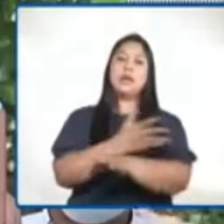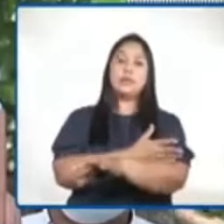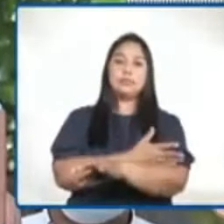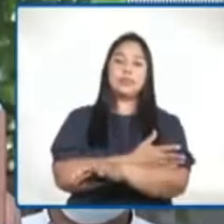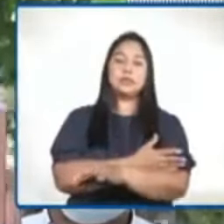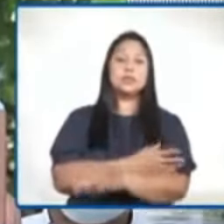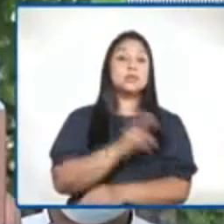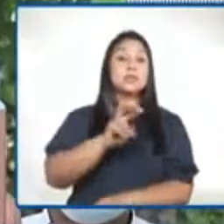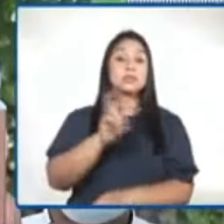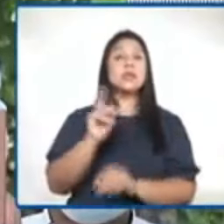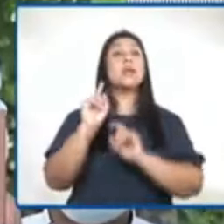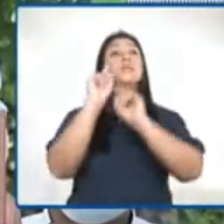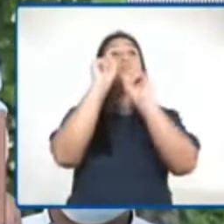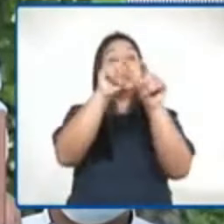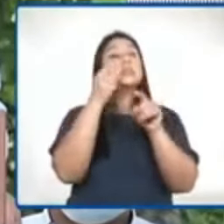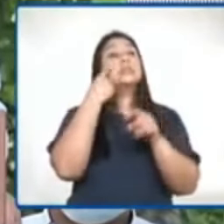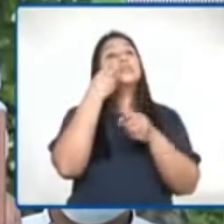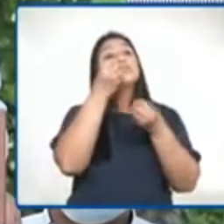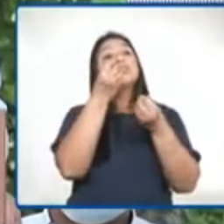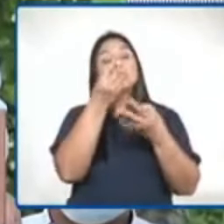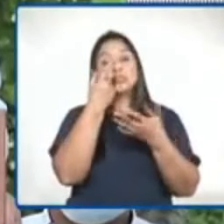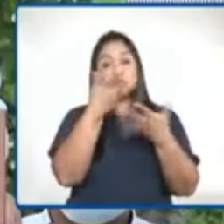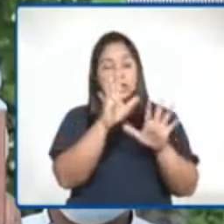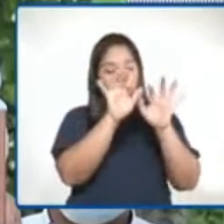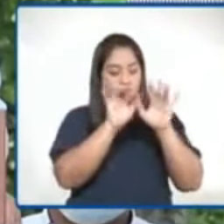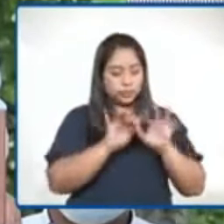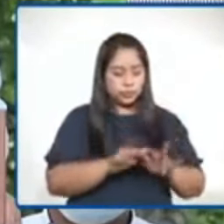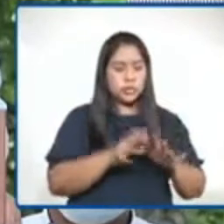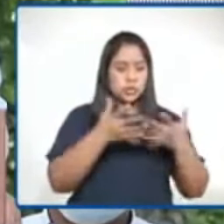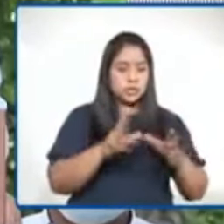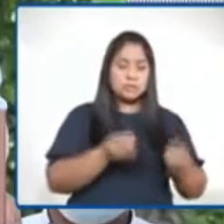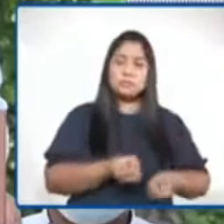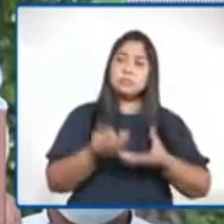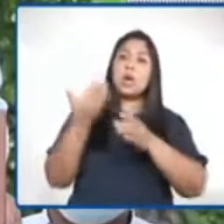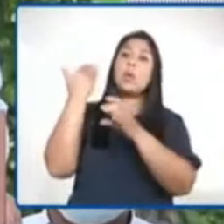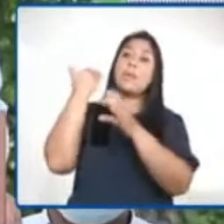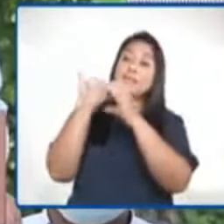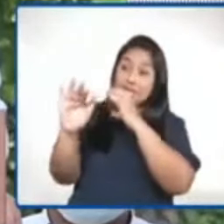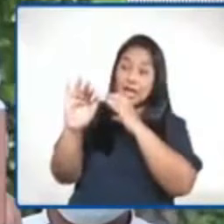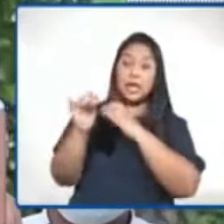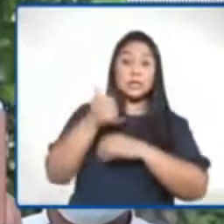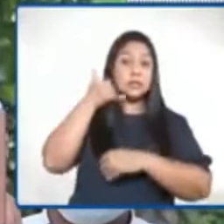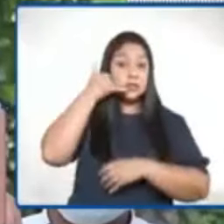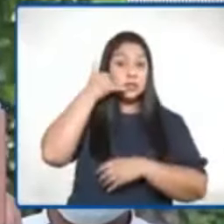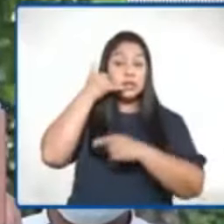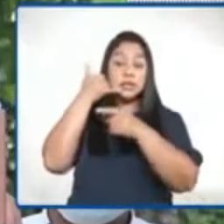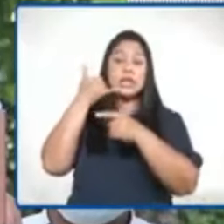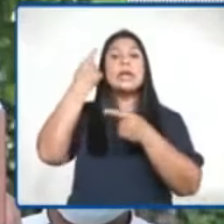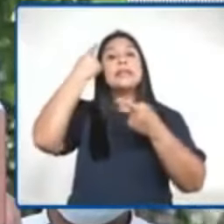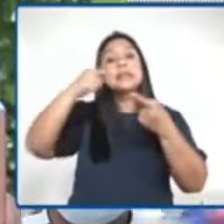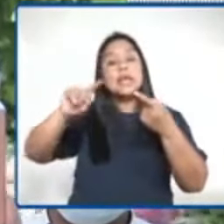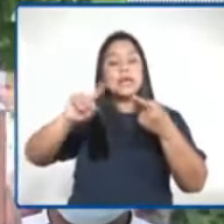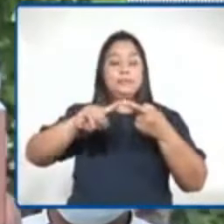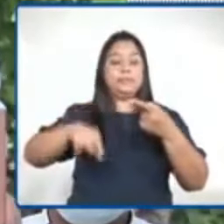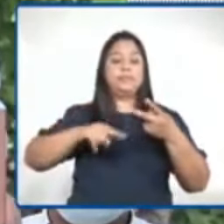que llegue al puesto de registro para que le podamos asignar mediante un mensaje en el teléfono el día que le